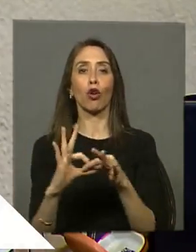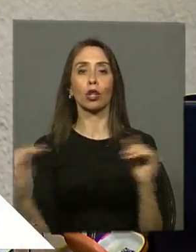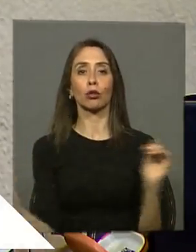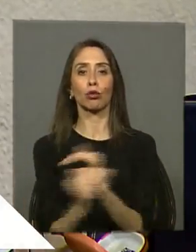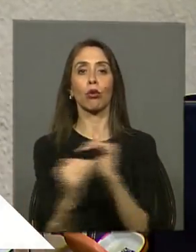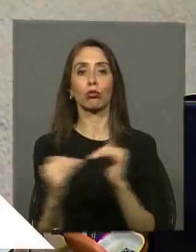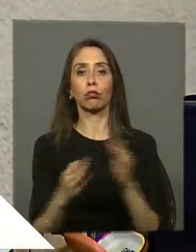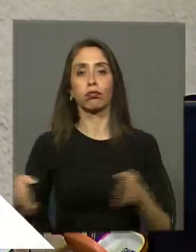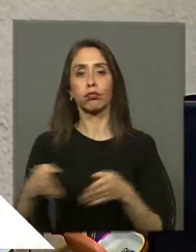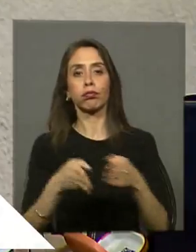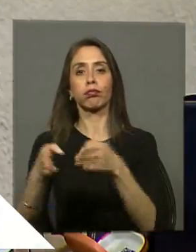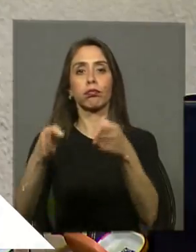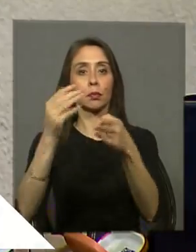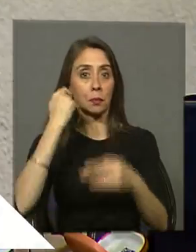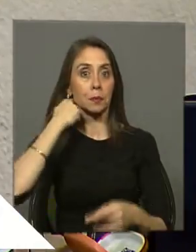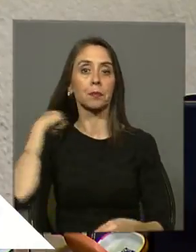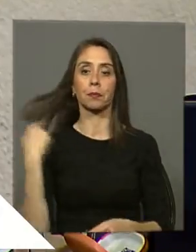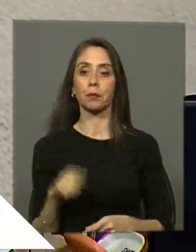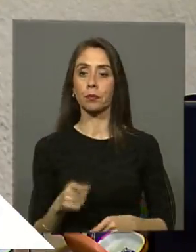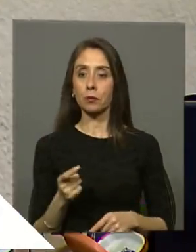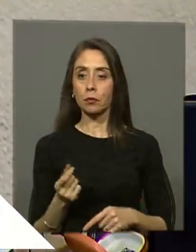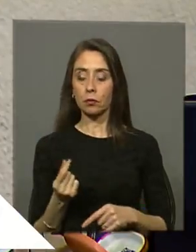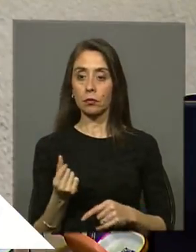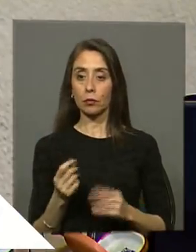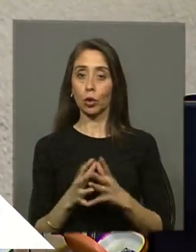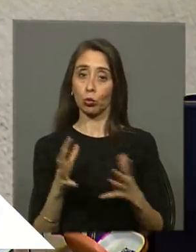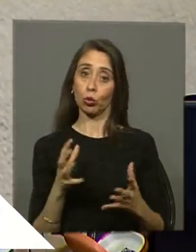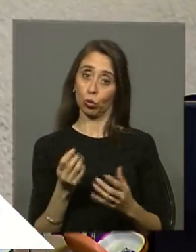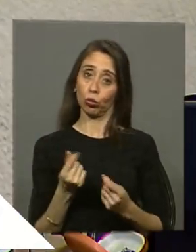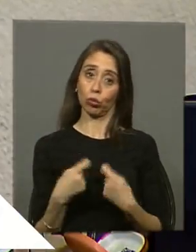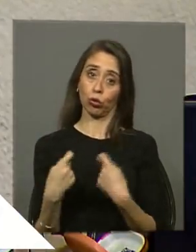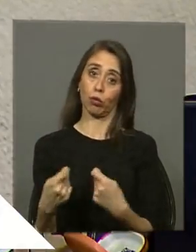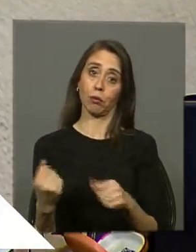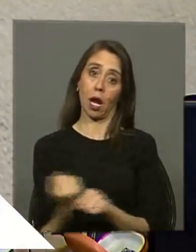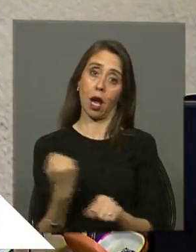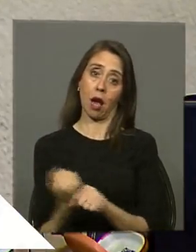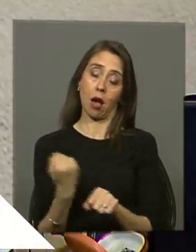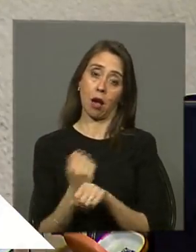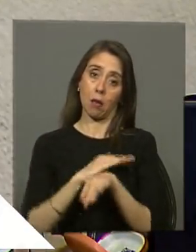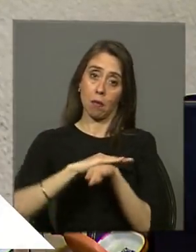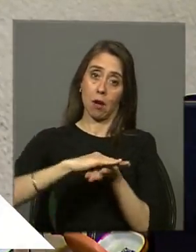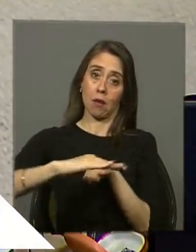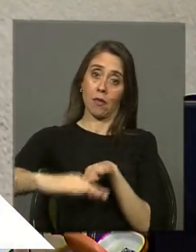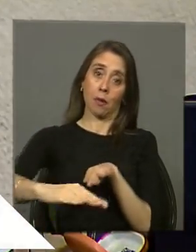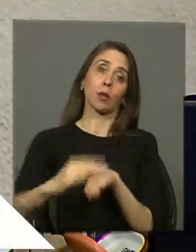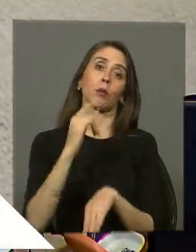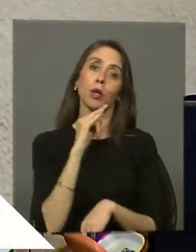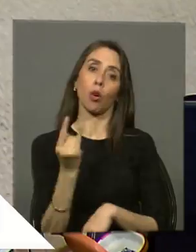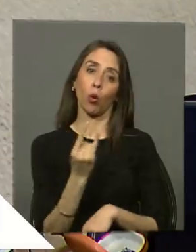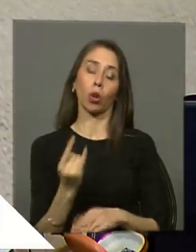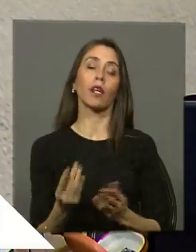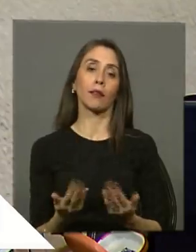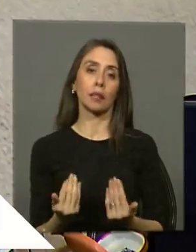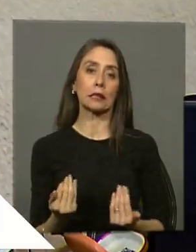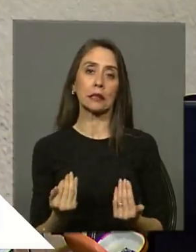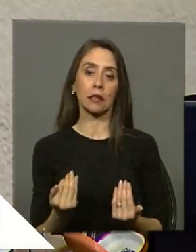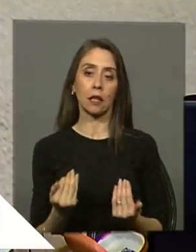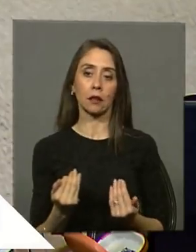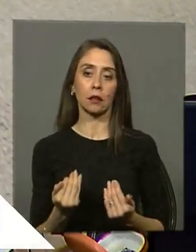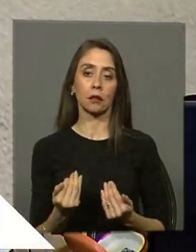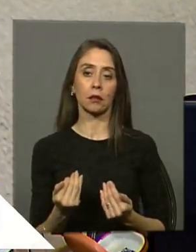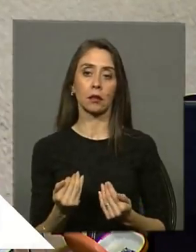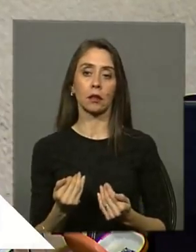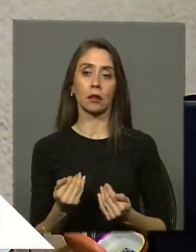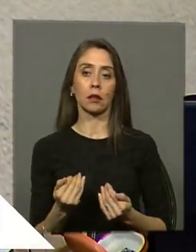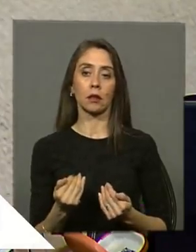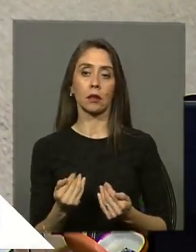que cuestan ¿no es cierto? una cantidad de recursos bastante considerable pero sin embargo son urgentes y se necesitan y además todos ellos